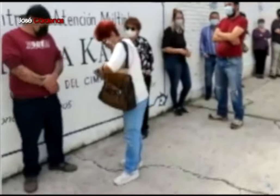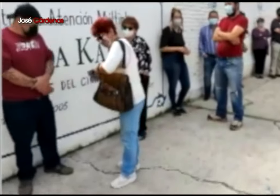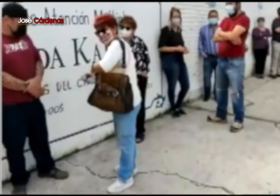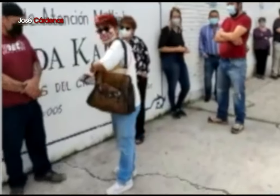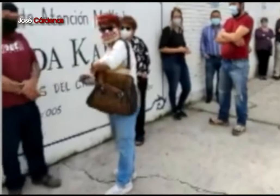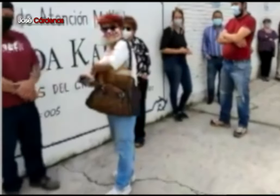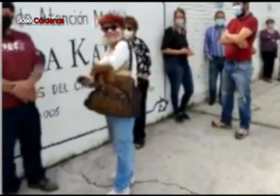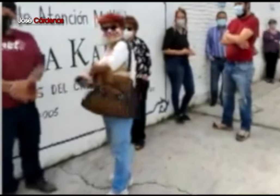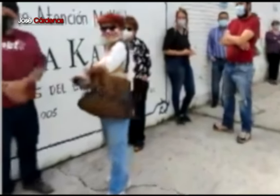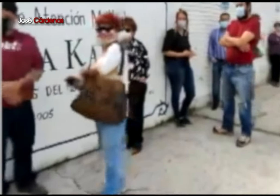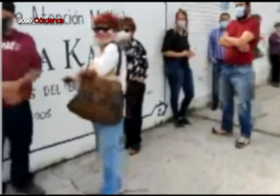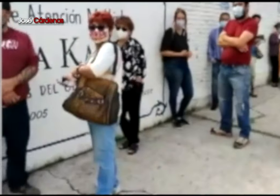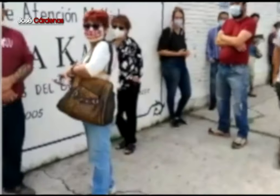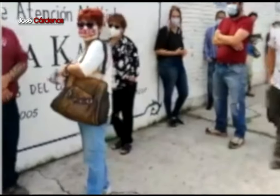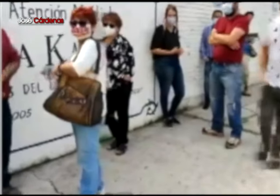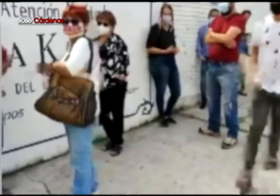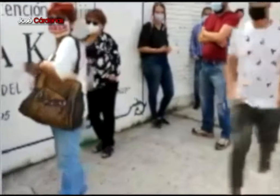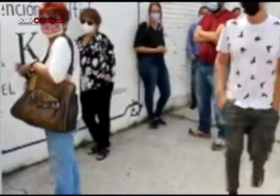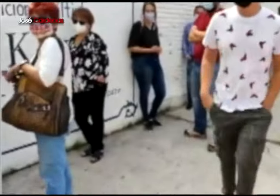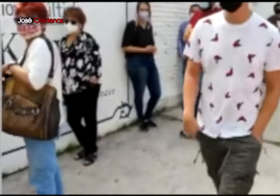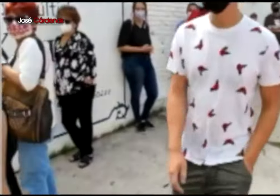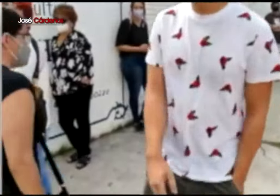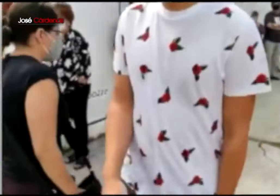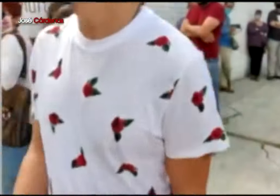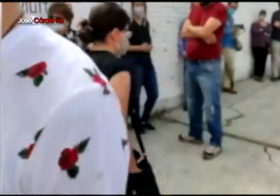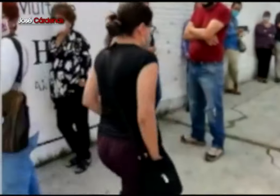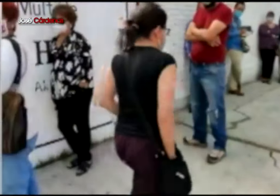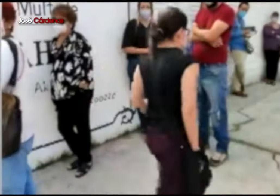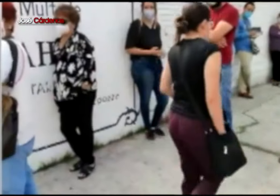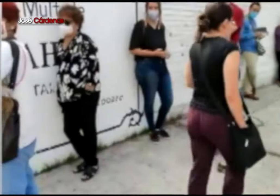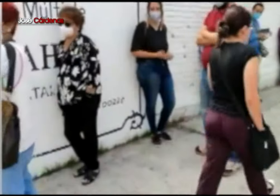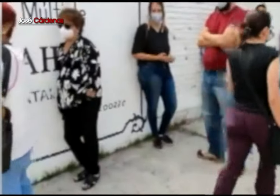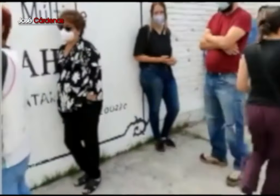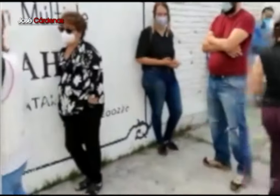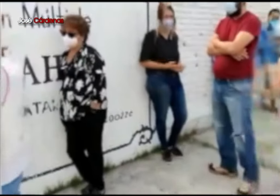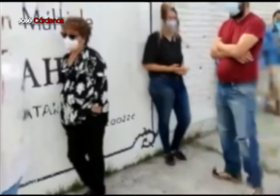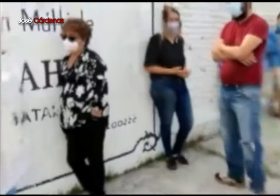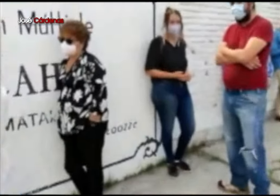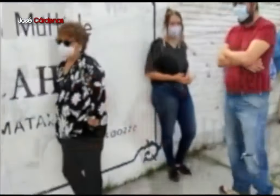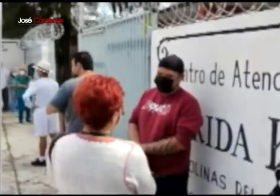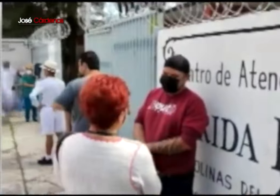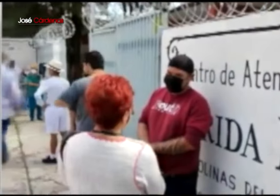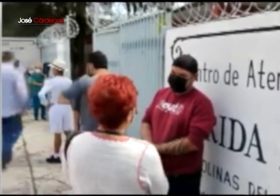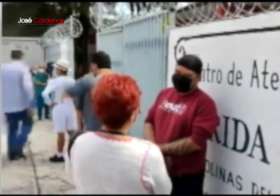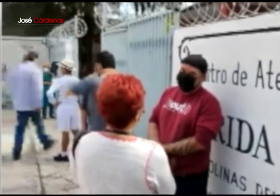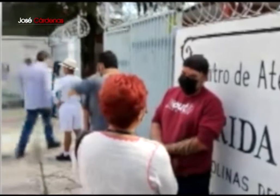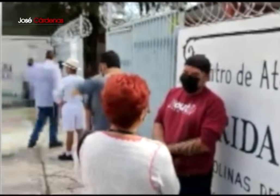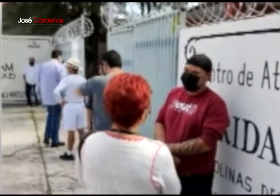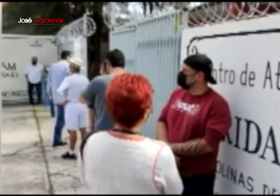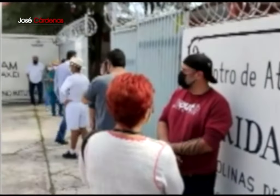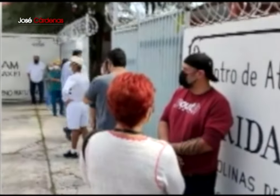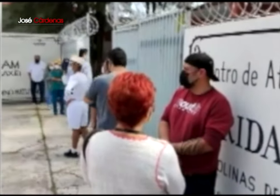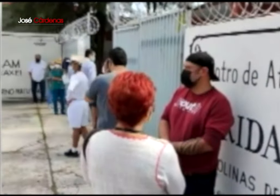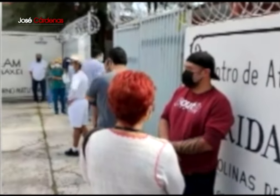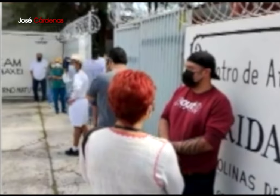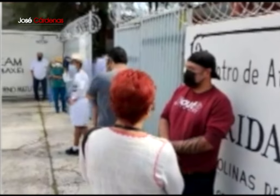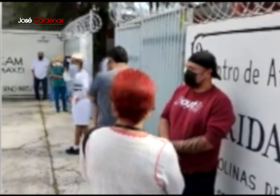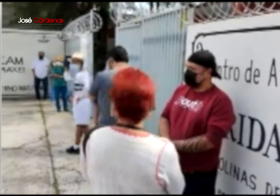que se llama Urnas y Tumbas, solamente de los 32 casos analizados, en 11 sí fueron